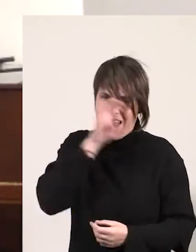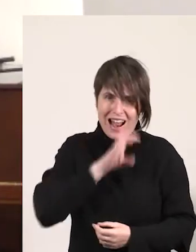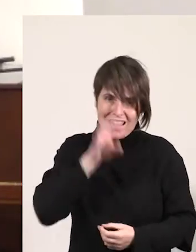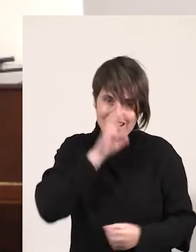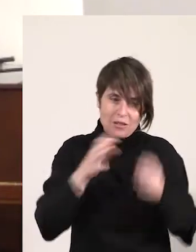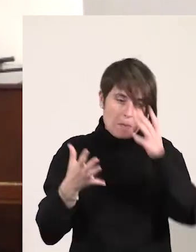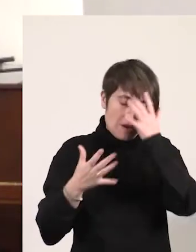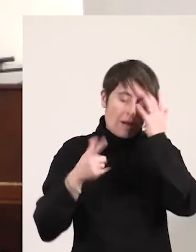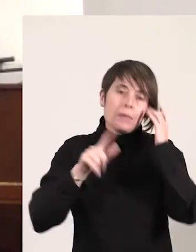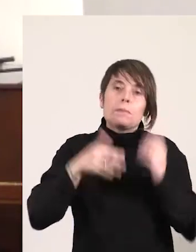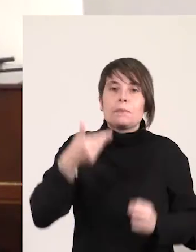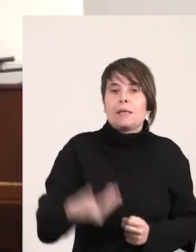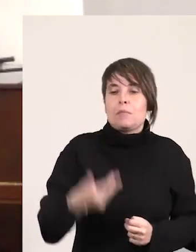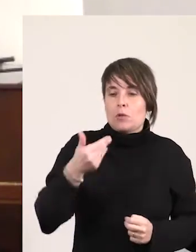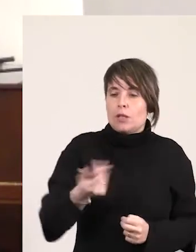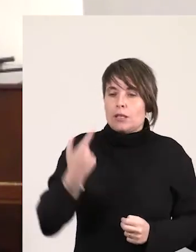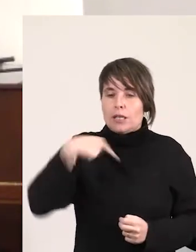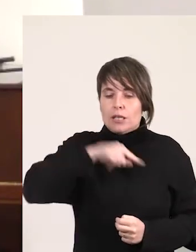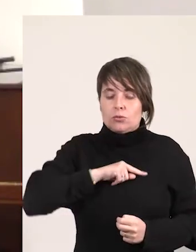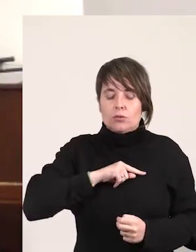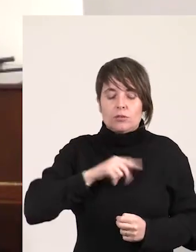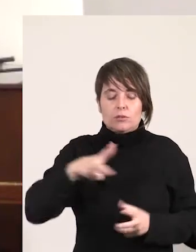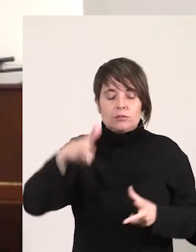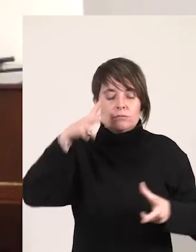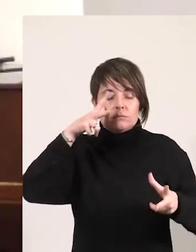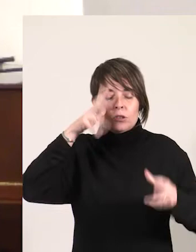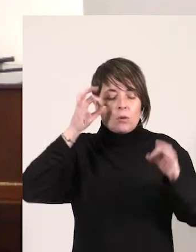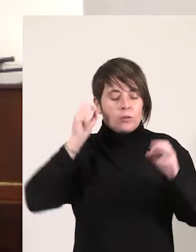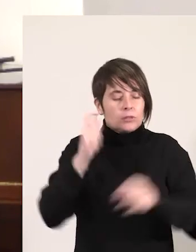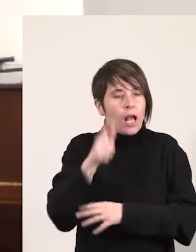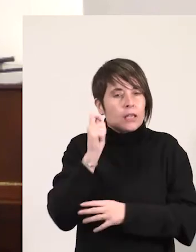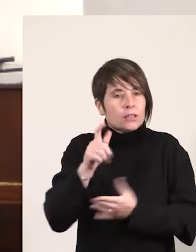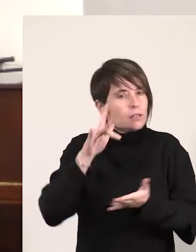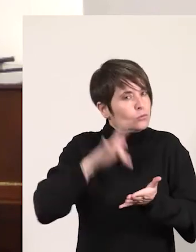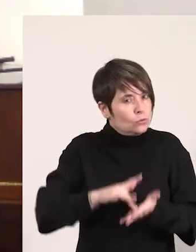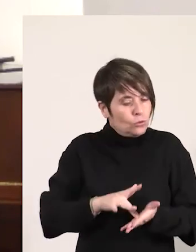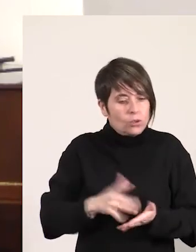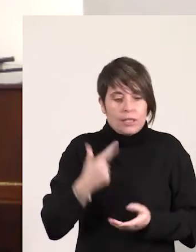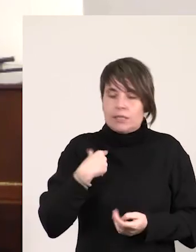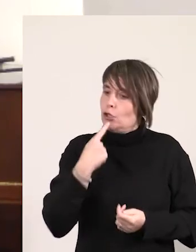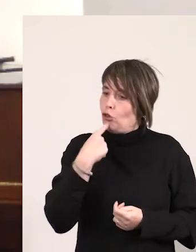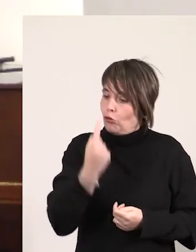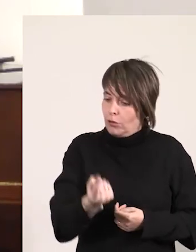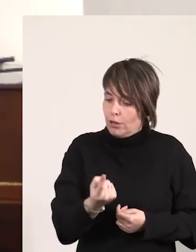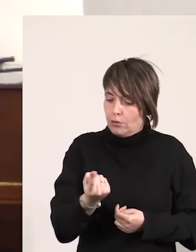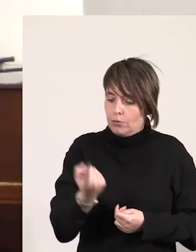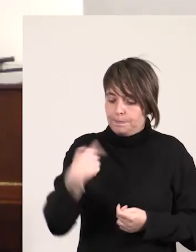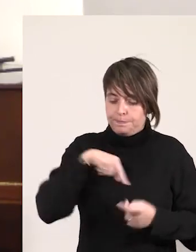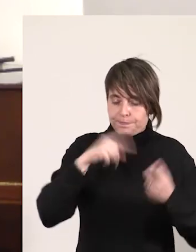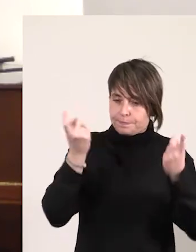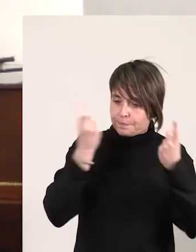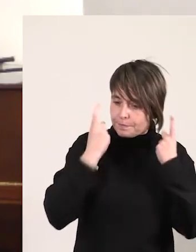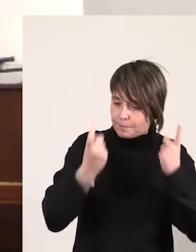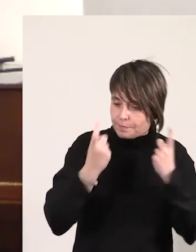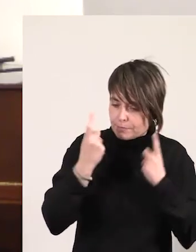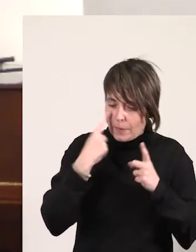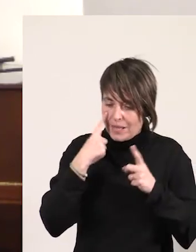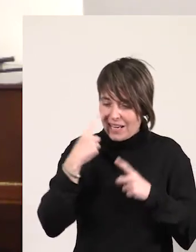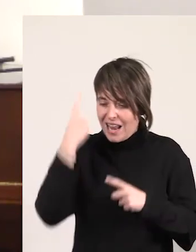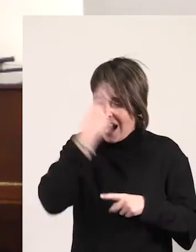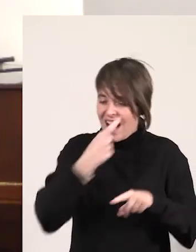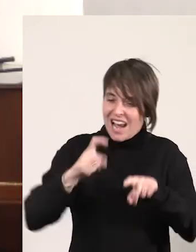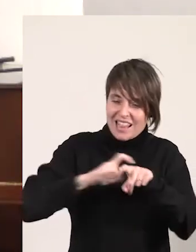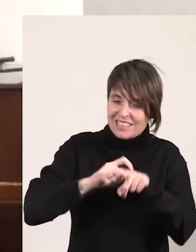por lo que decía. O sea, yo puedo contar un montón de anécdotas, pero a mí me parece súper importante que esto lo percibamos como algo sistémico, ¿no? O sea, cuando yo digo que nos